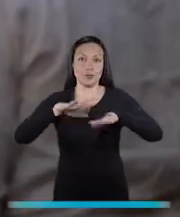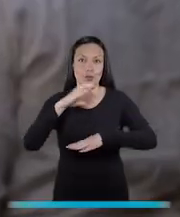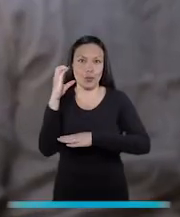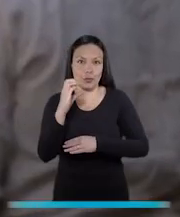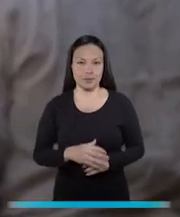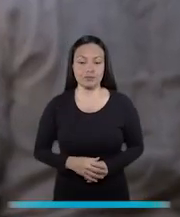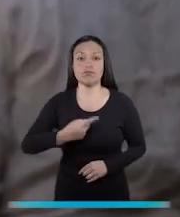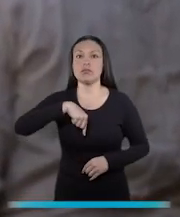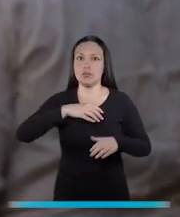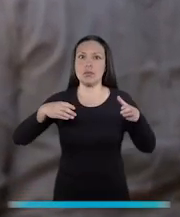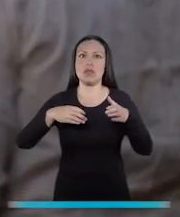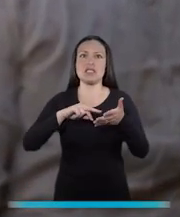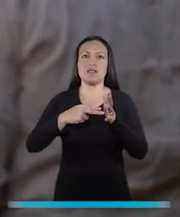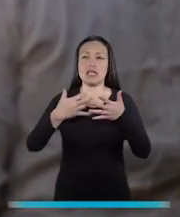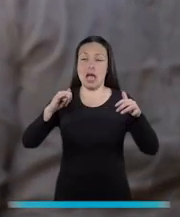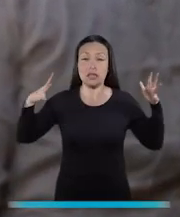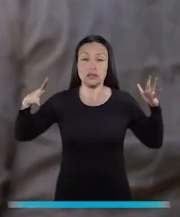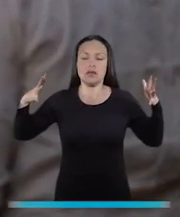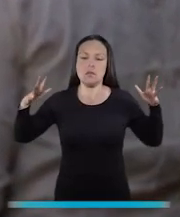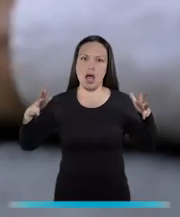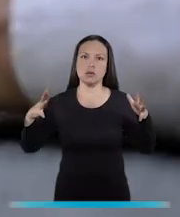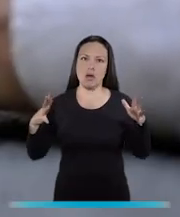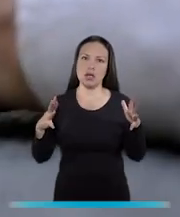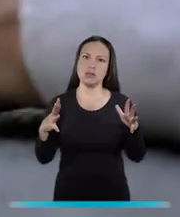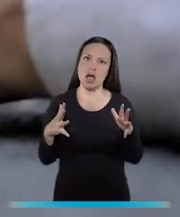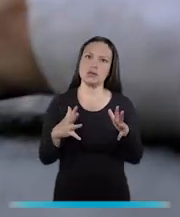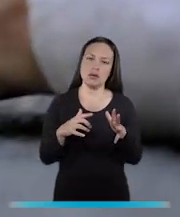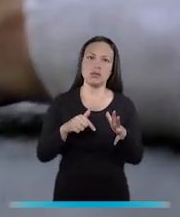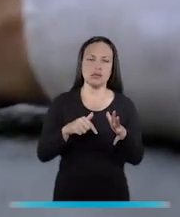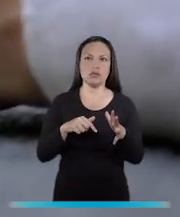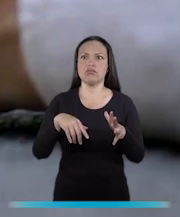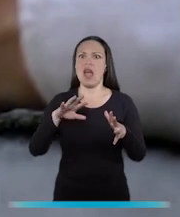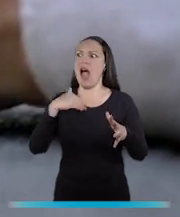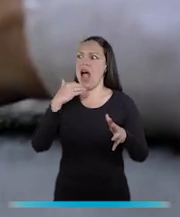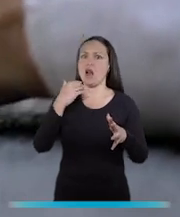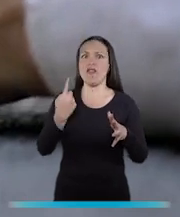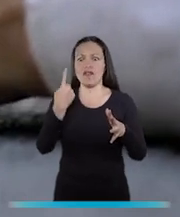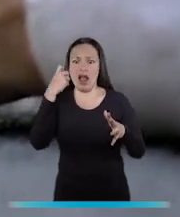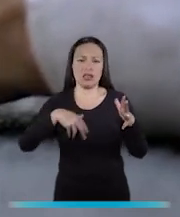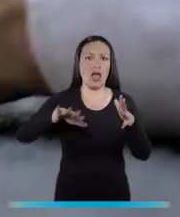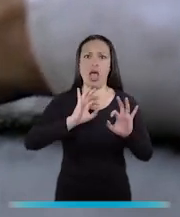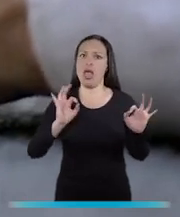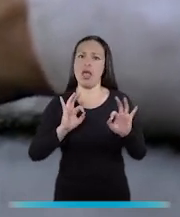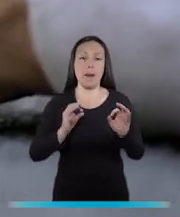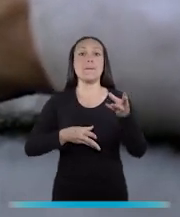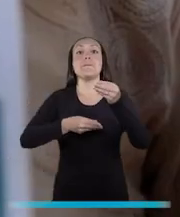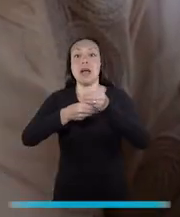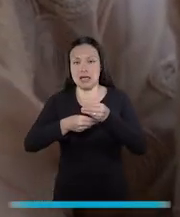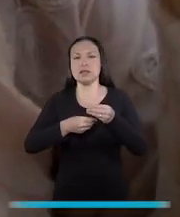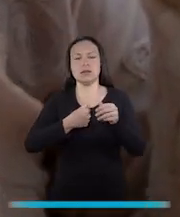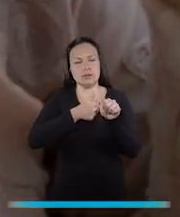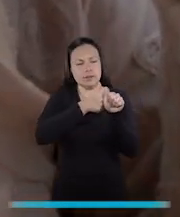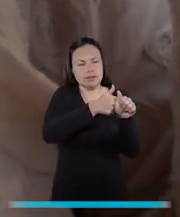hemos logrado delimitar la competencia de la jurisdicción especial para la paz para que no hayan colados hemos acompañado a